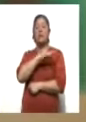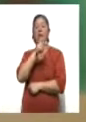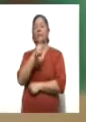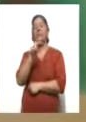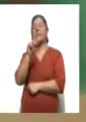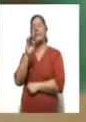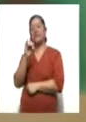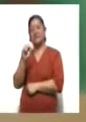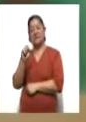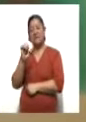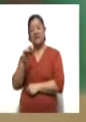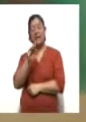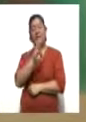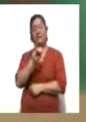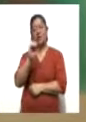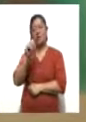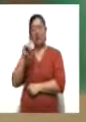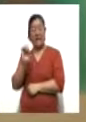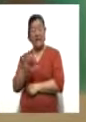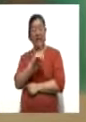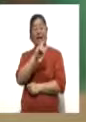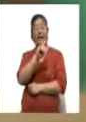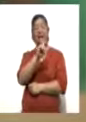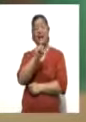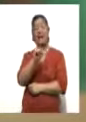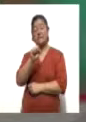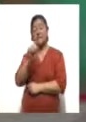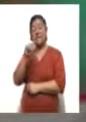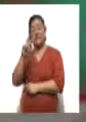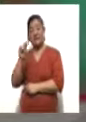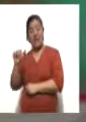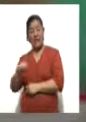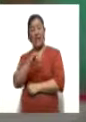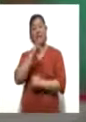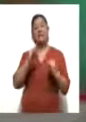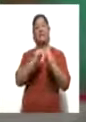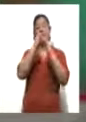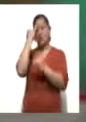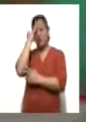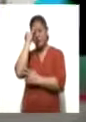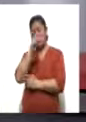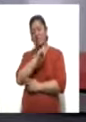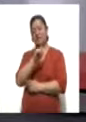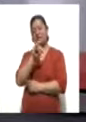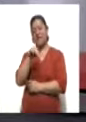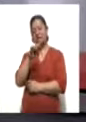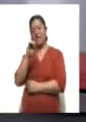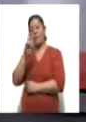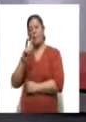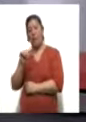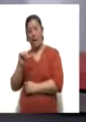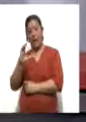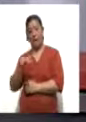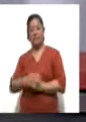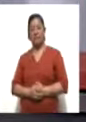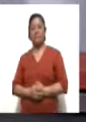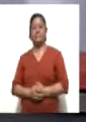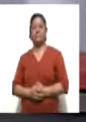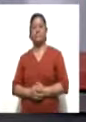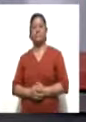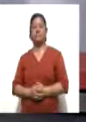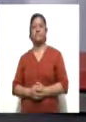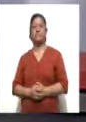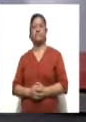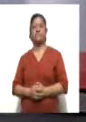BioNTech, AstraZeneca, CanSino, Sputnik V, Instituto Serum de la India y Sinovac. Y bien,